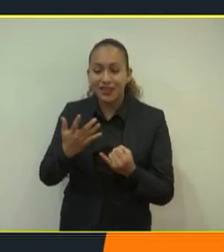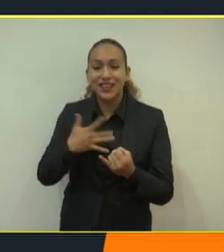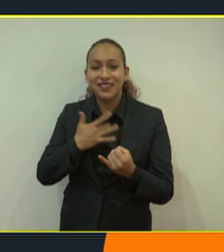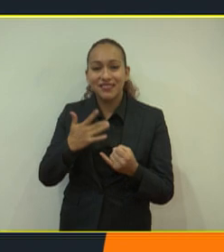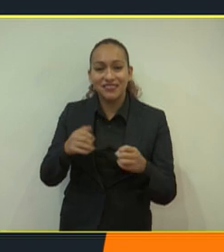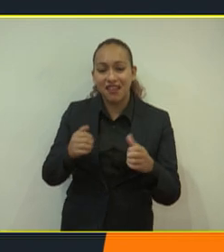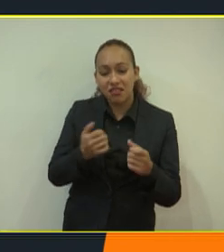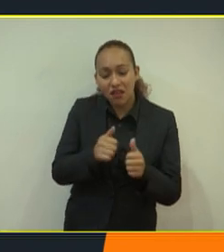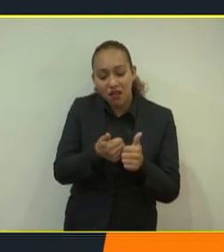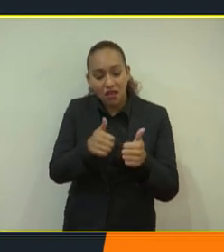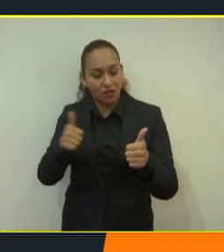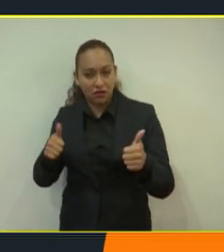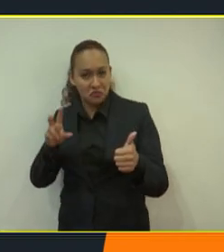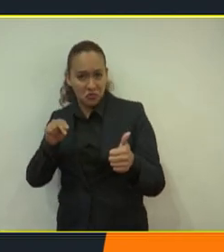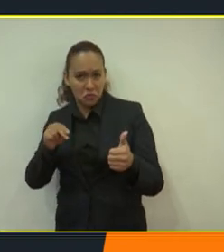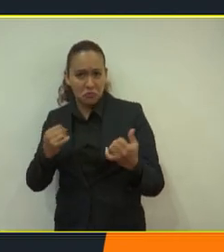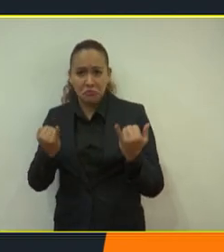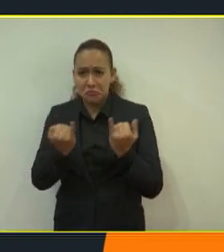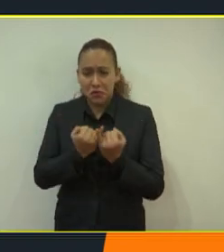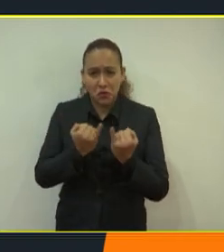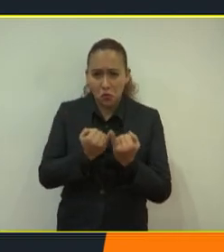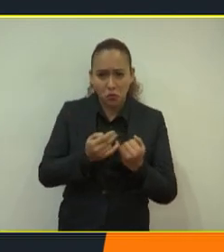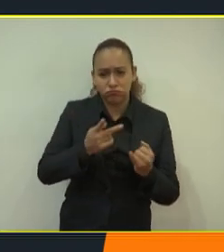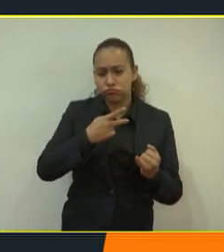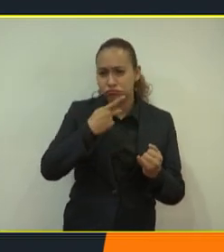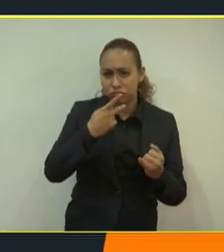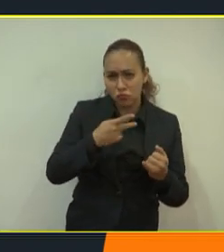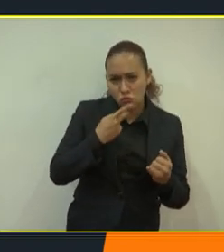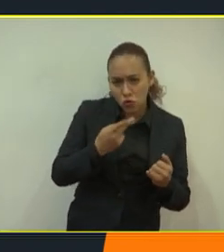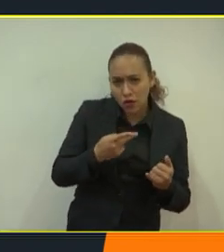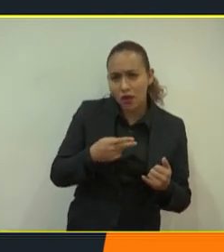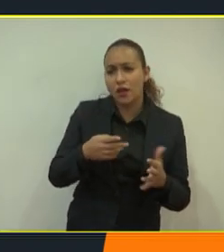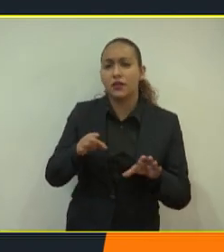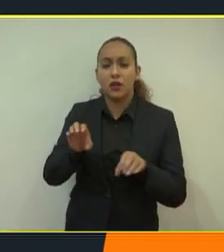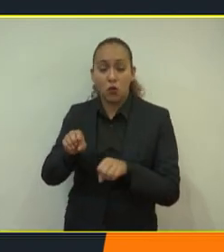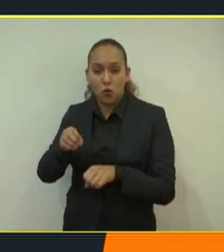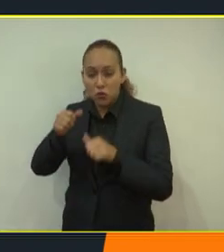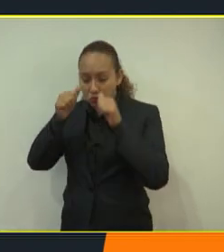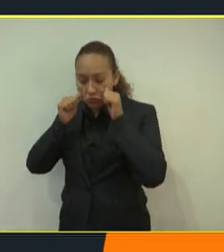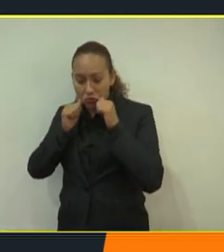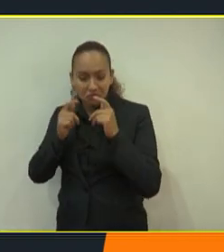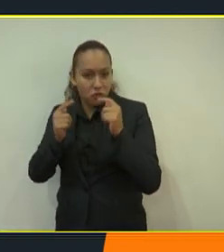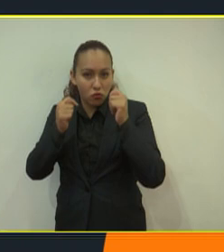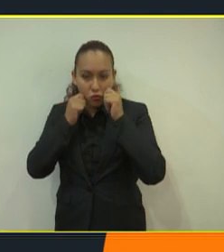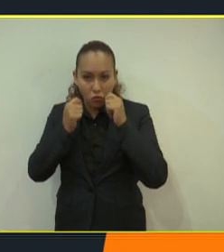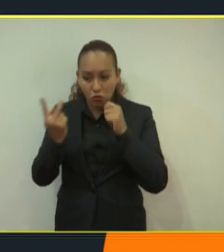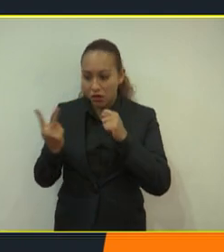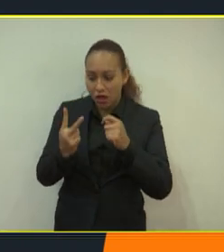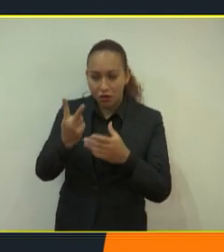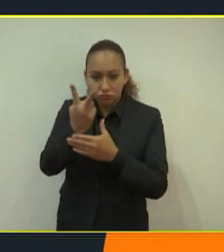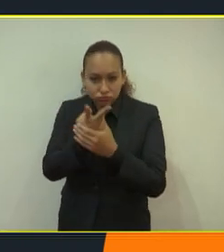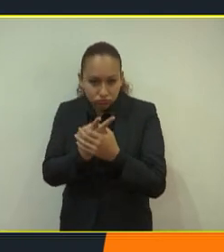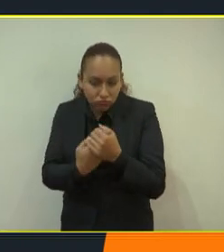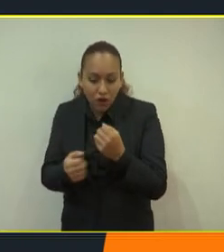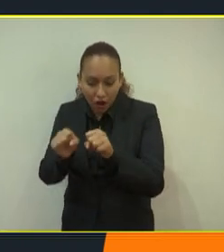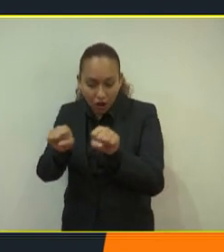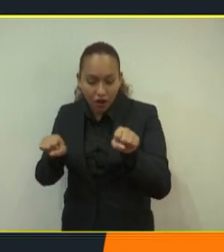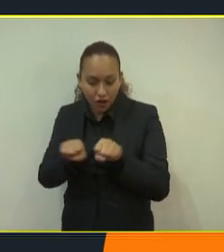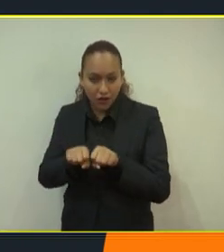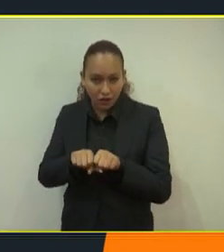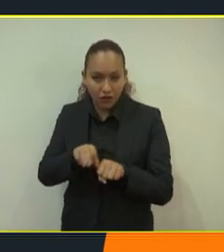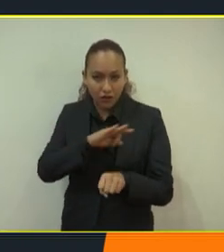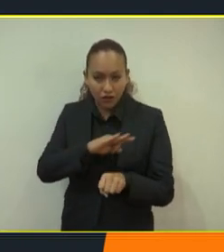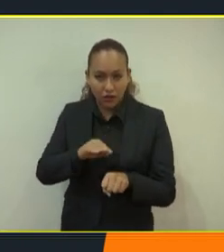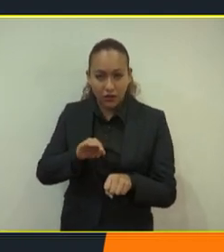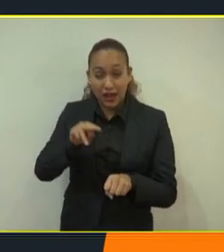población, sin importar sus habilidades o sus capacidades. También es importante no olvidar que México se